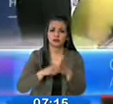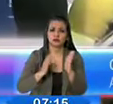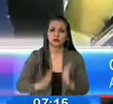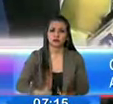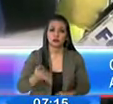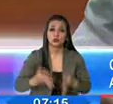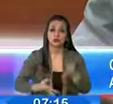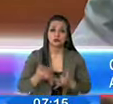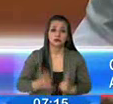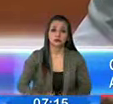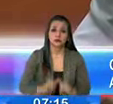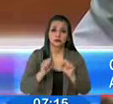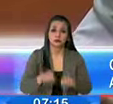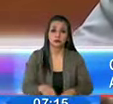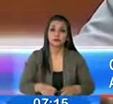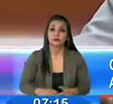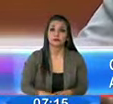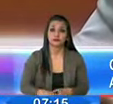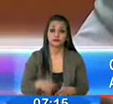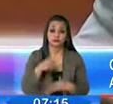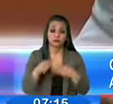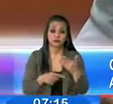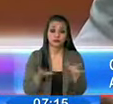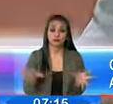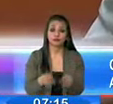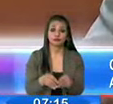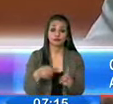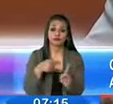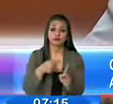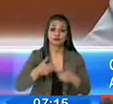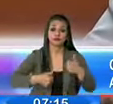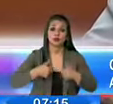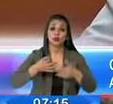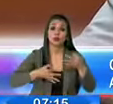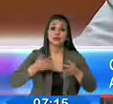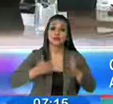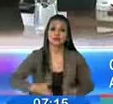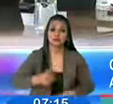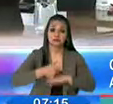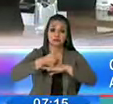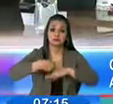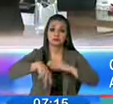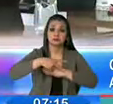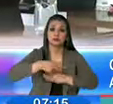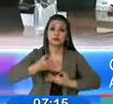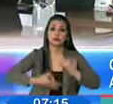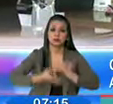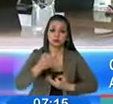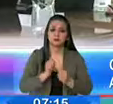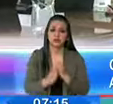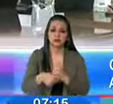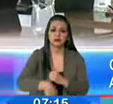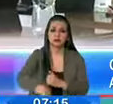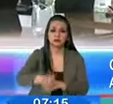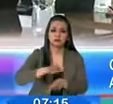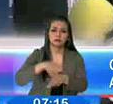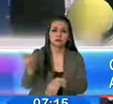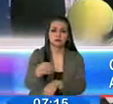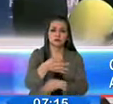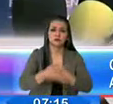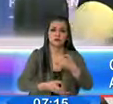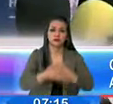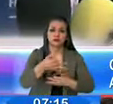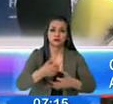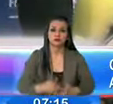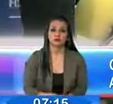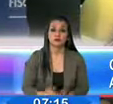podrá continuar. Con todo esto, el juez Fabián Enríquez de la Corte Nacional de Justicia dio paso al llamado de juicio. El siguiente